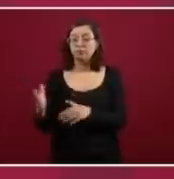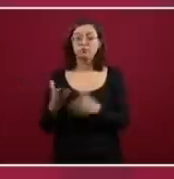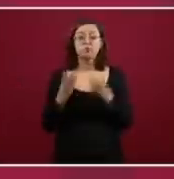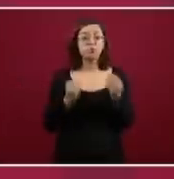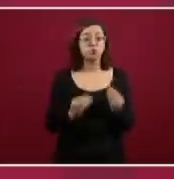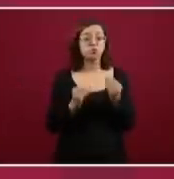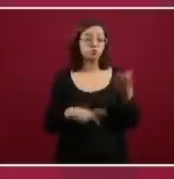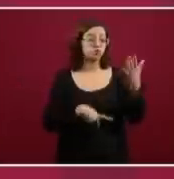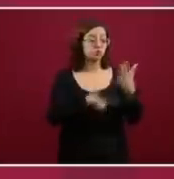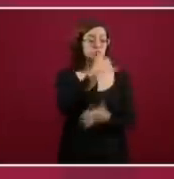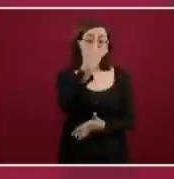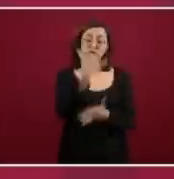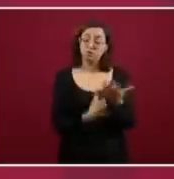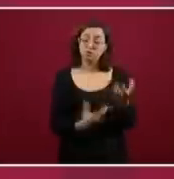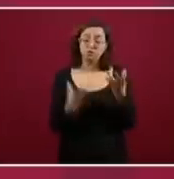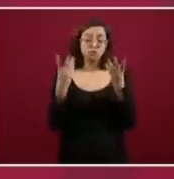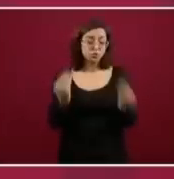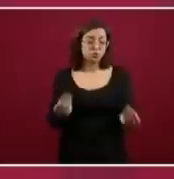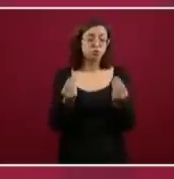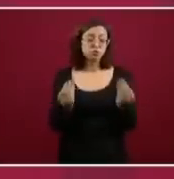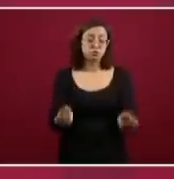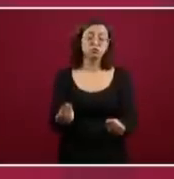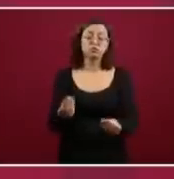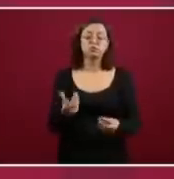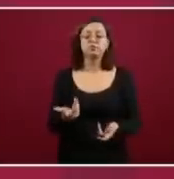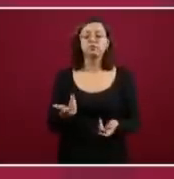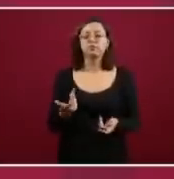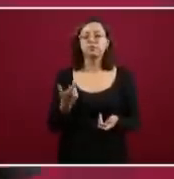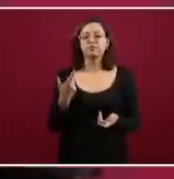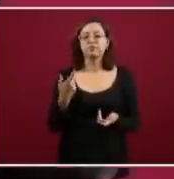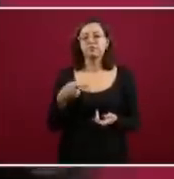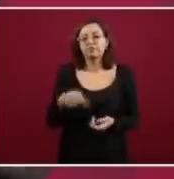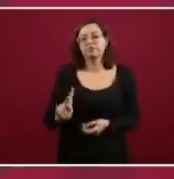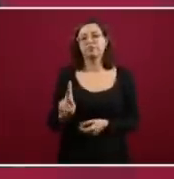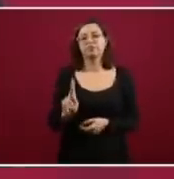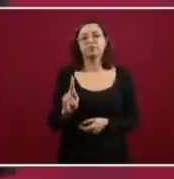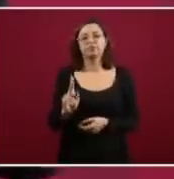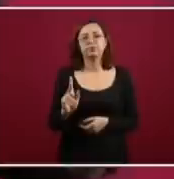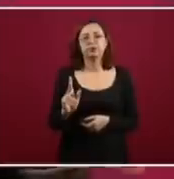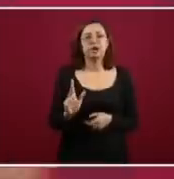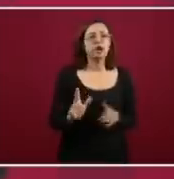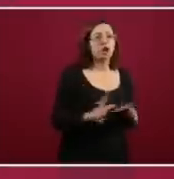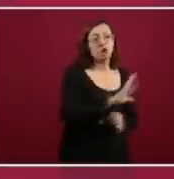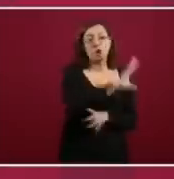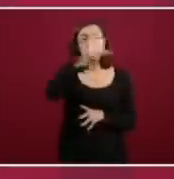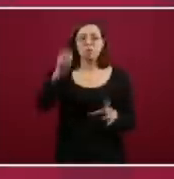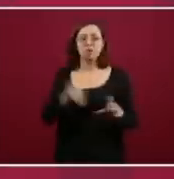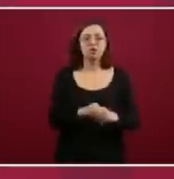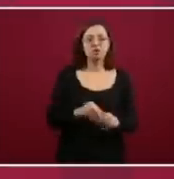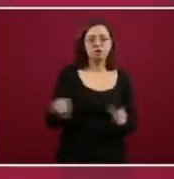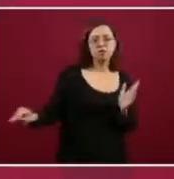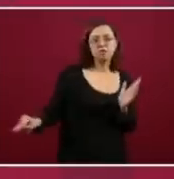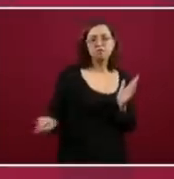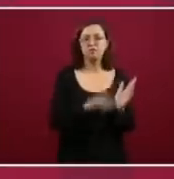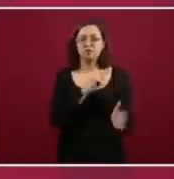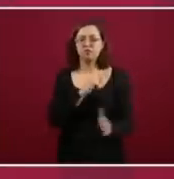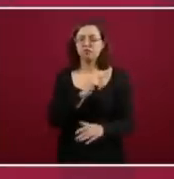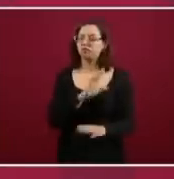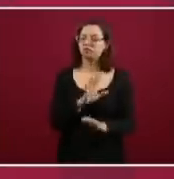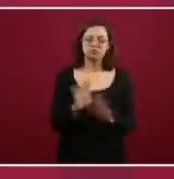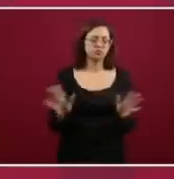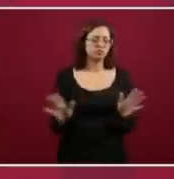busca es no firmar un acuerdo en lo general en abstracto